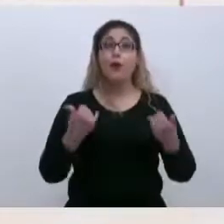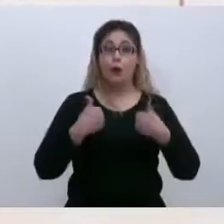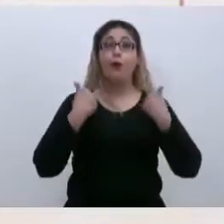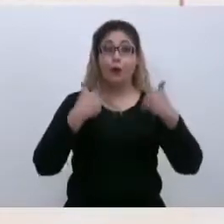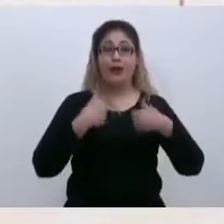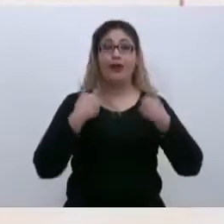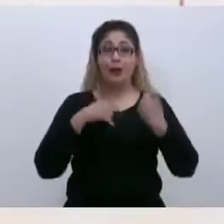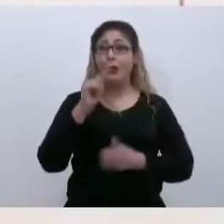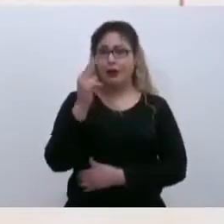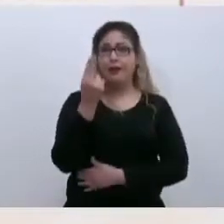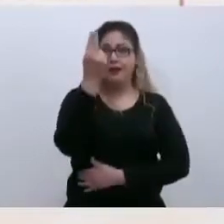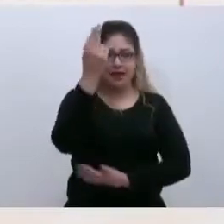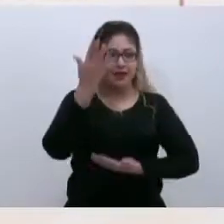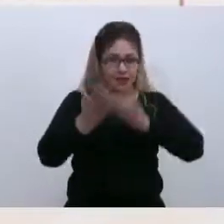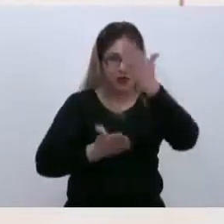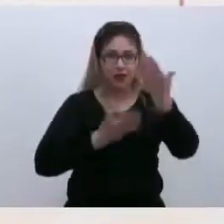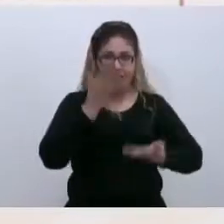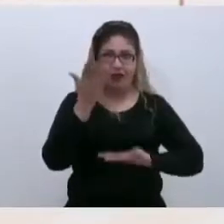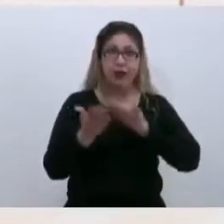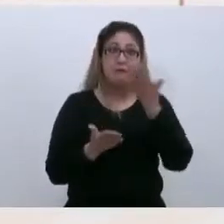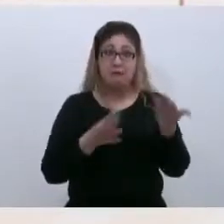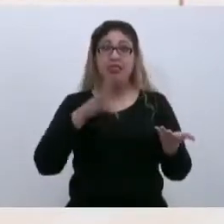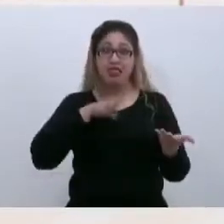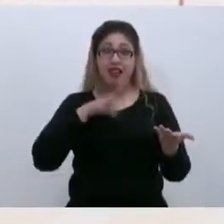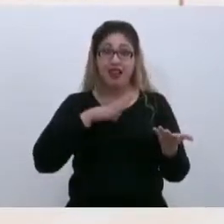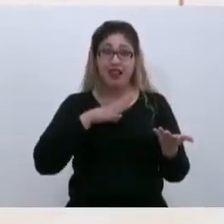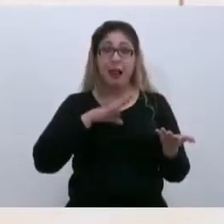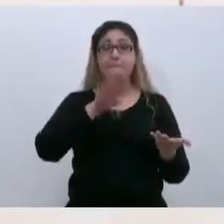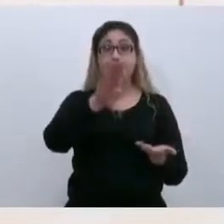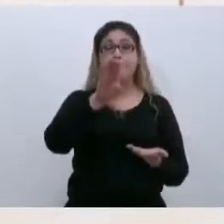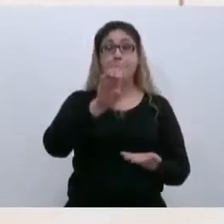becas de 2.400 pesos mensuales.